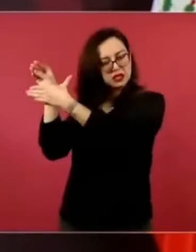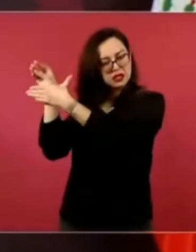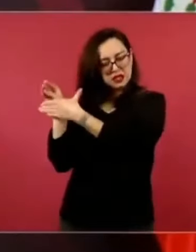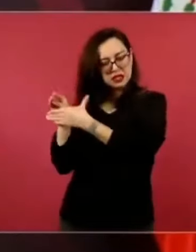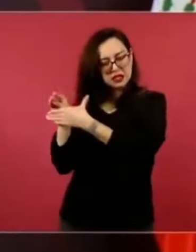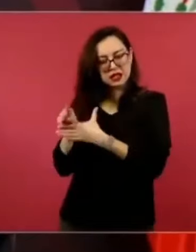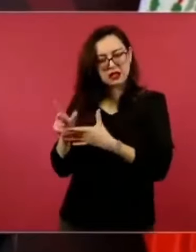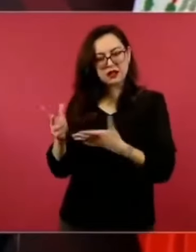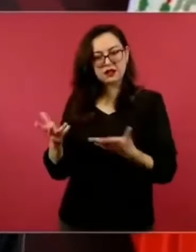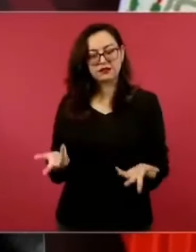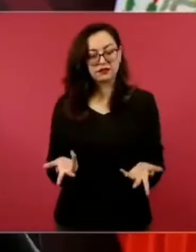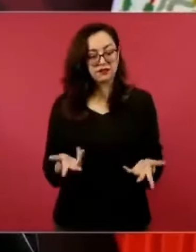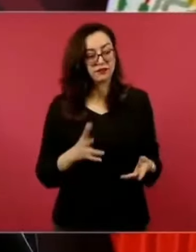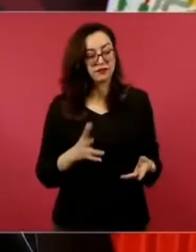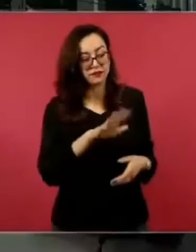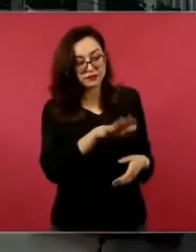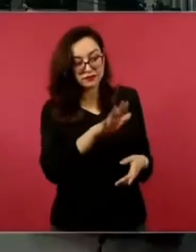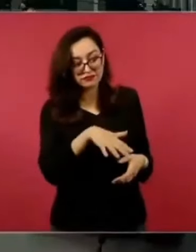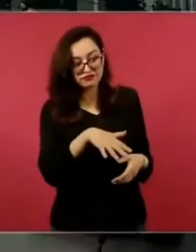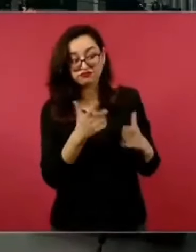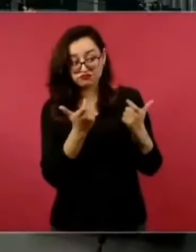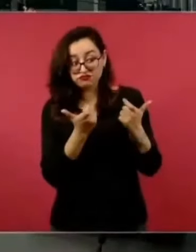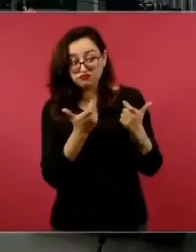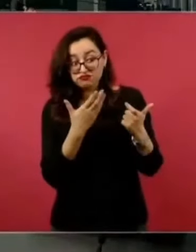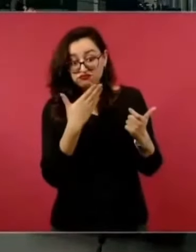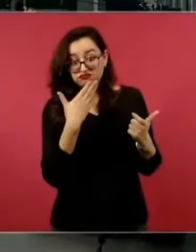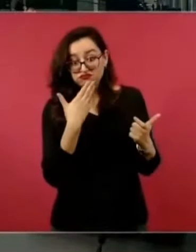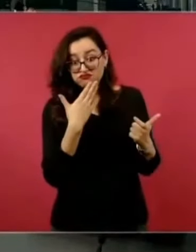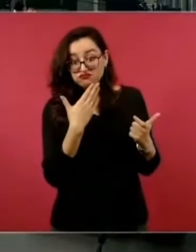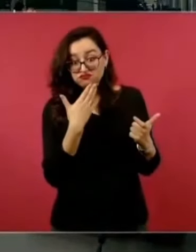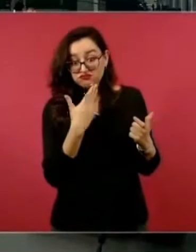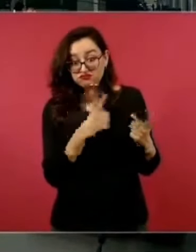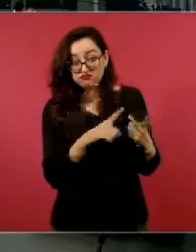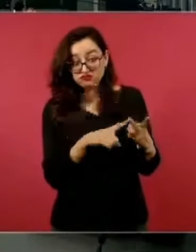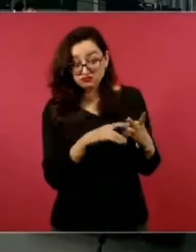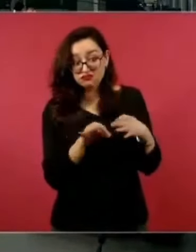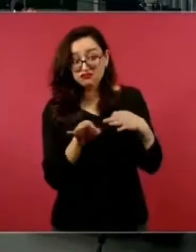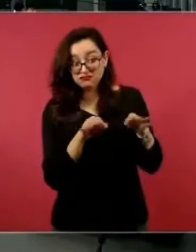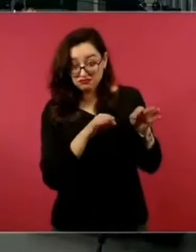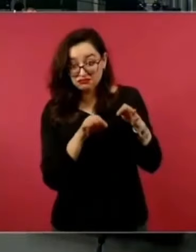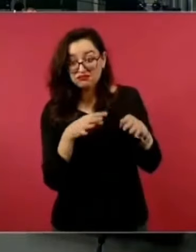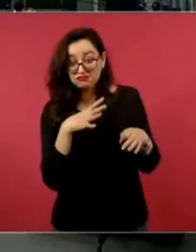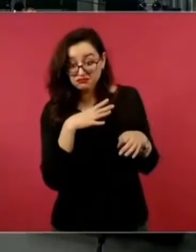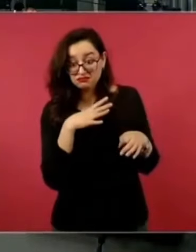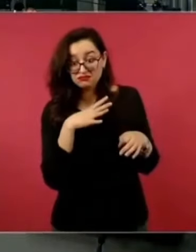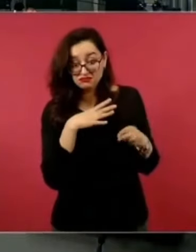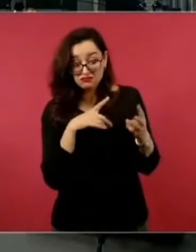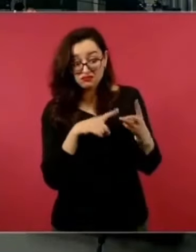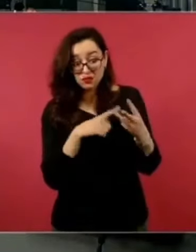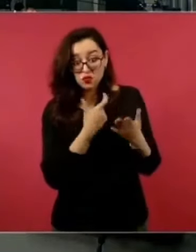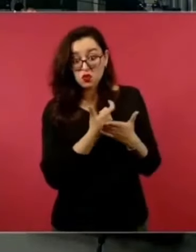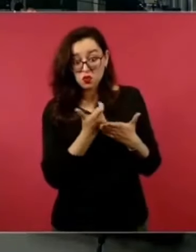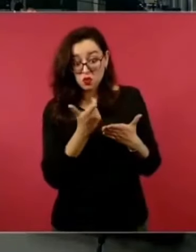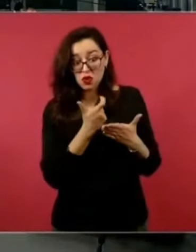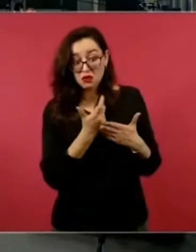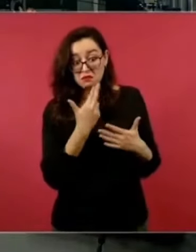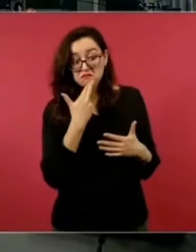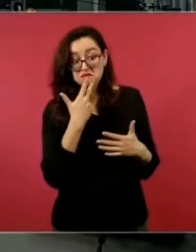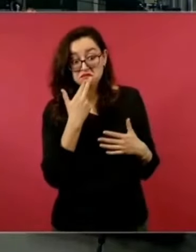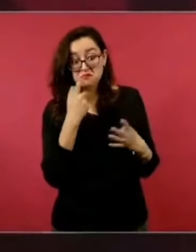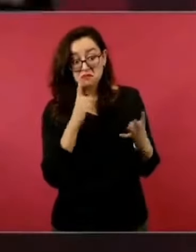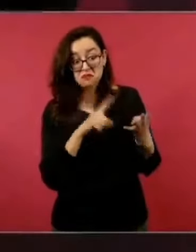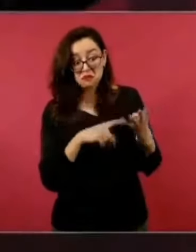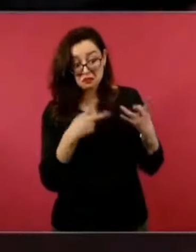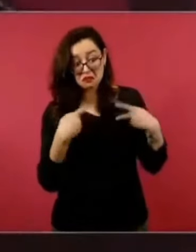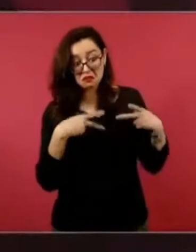que está bien la economía de que hay empleo de que están bien los salarios de que la gente está contenta